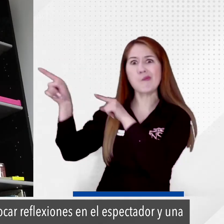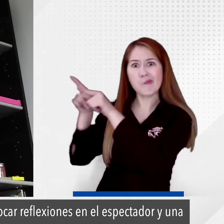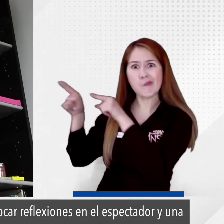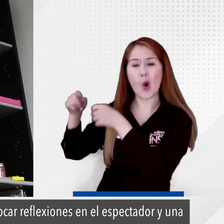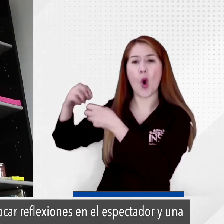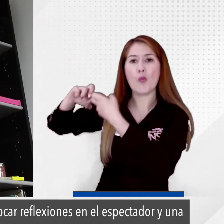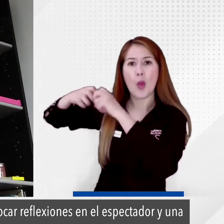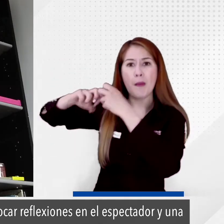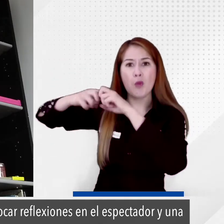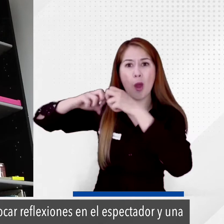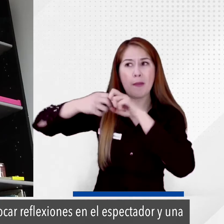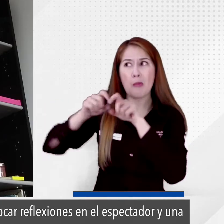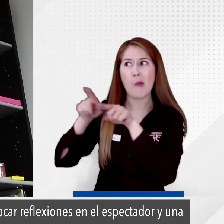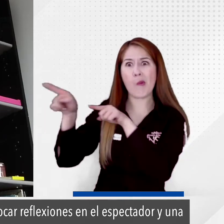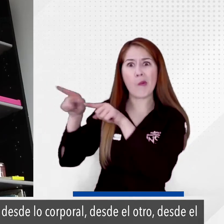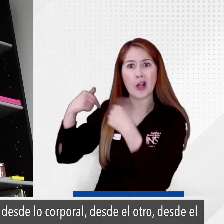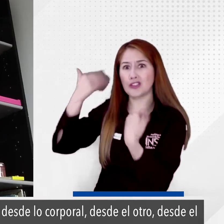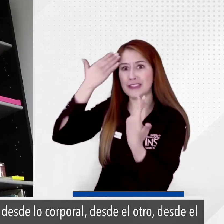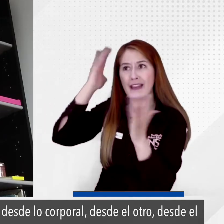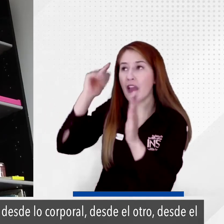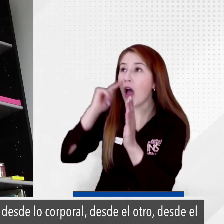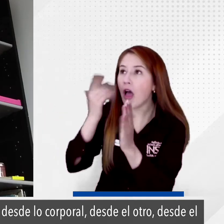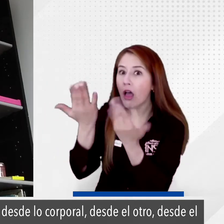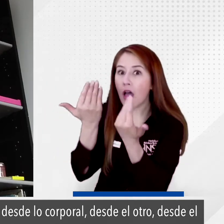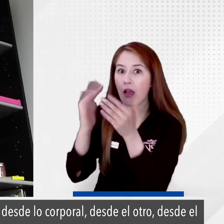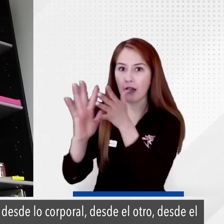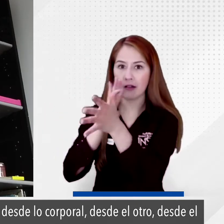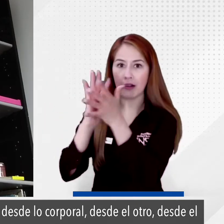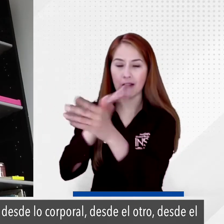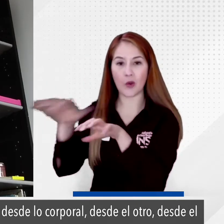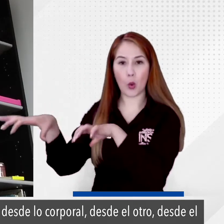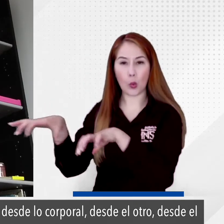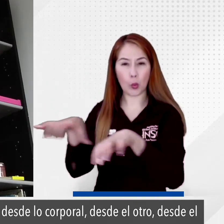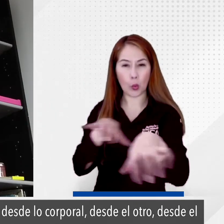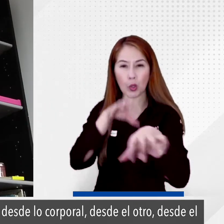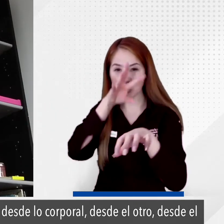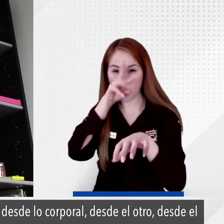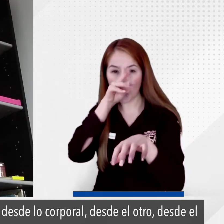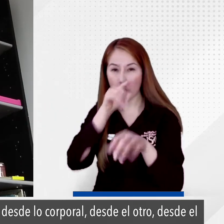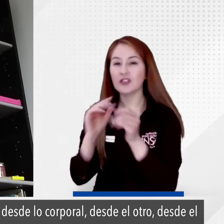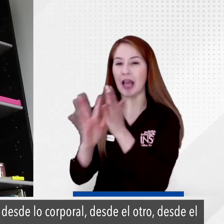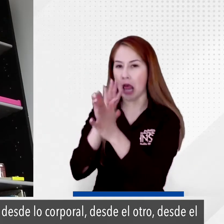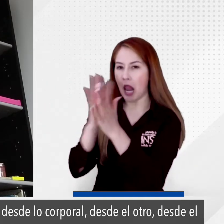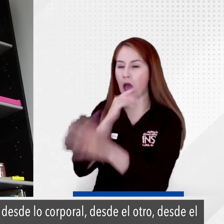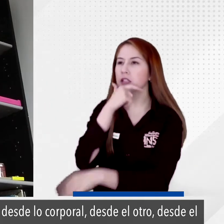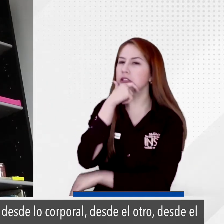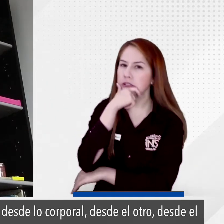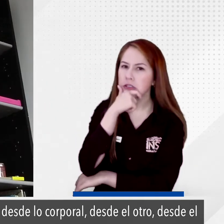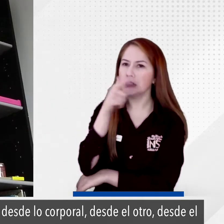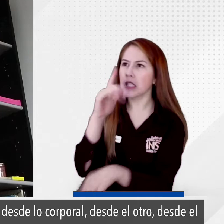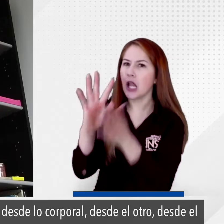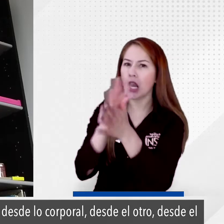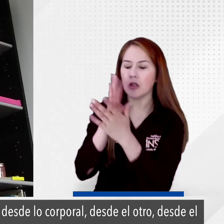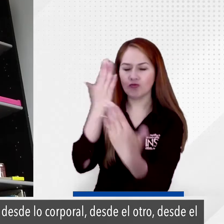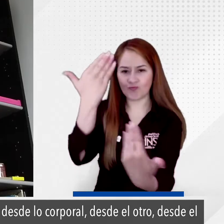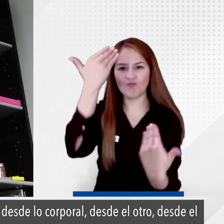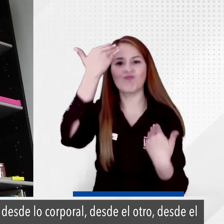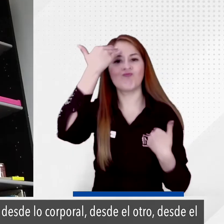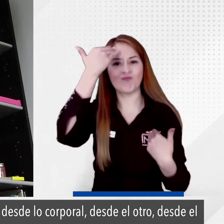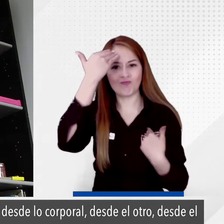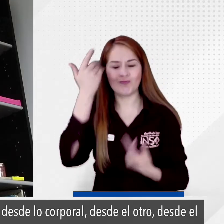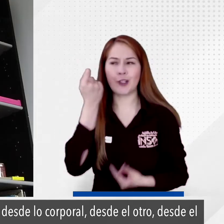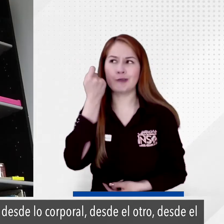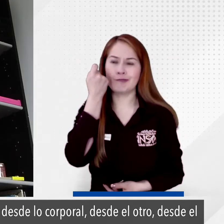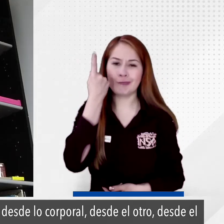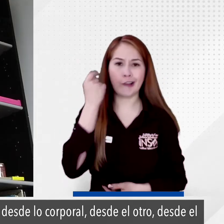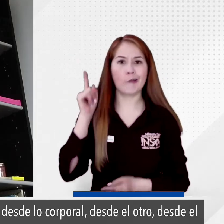sociedad actualmente, ¿sí? Entonces, tiene pues como ese componente desde lo sensorial,